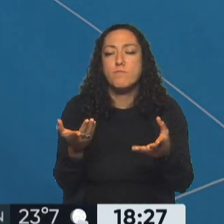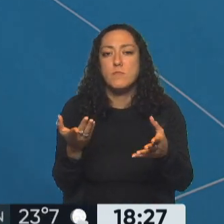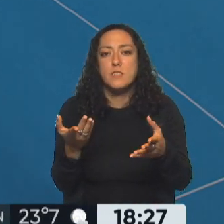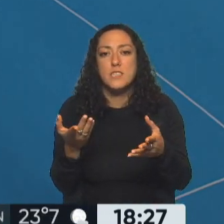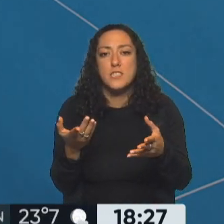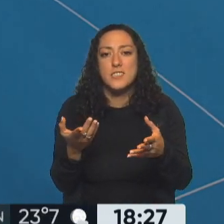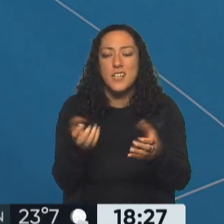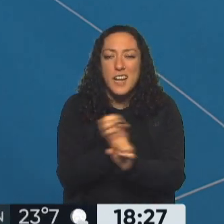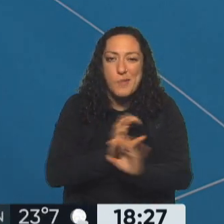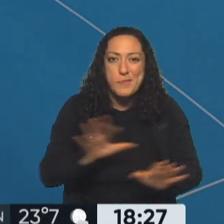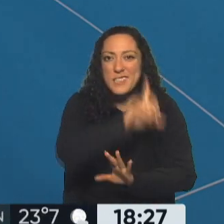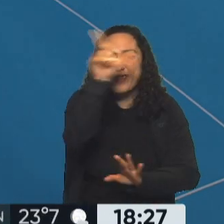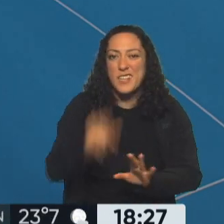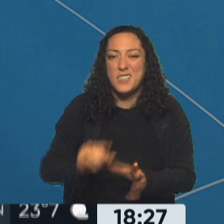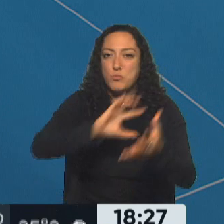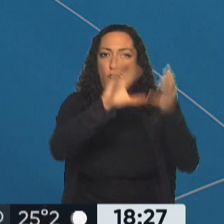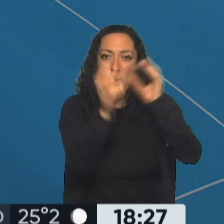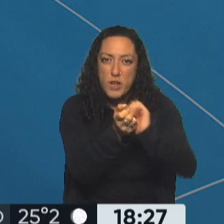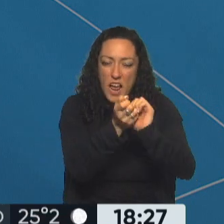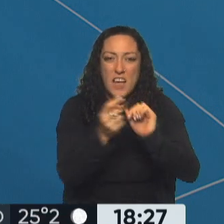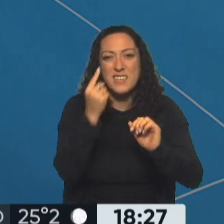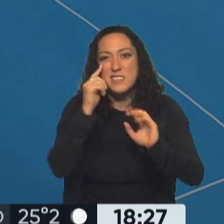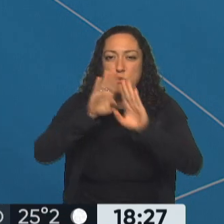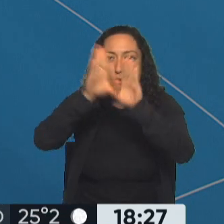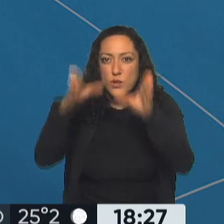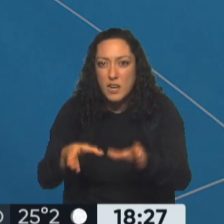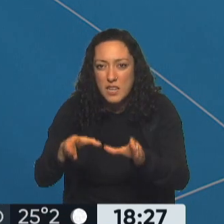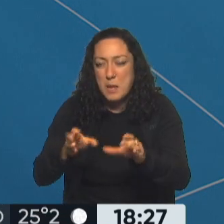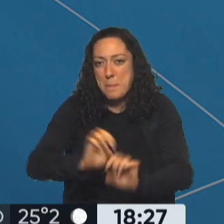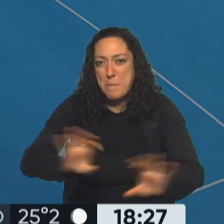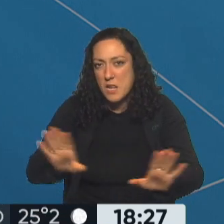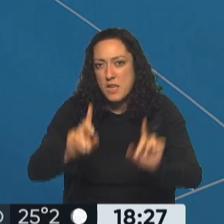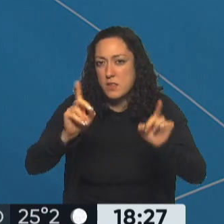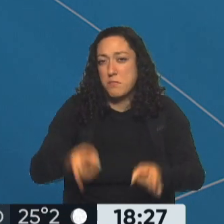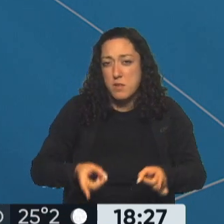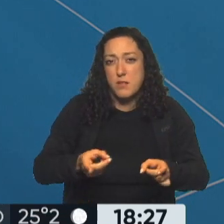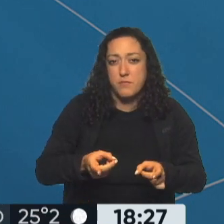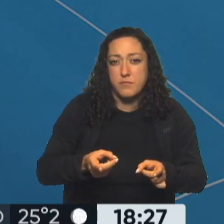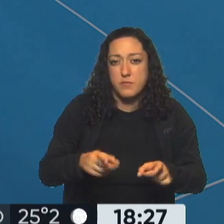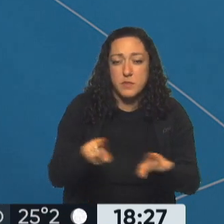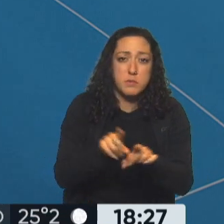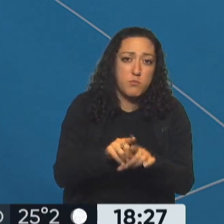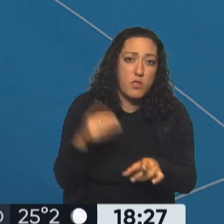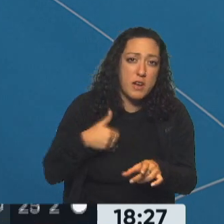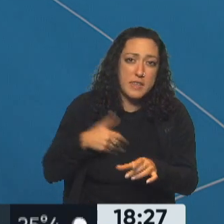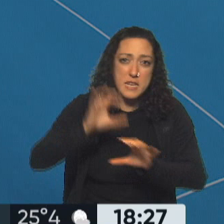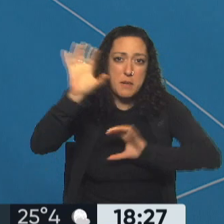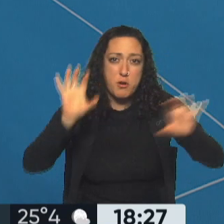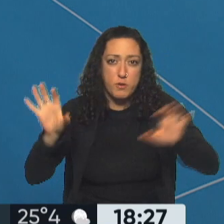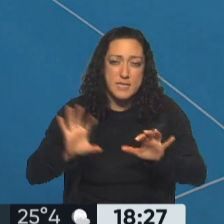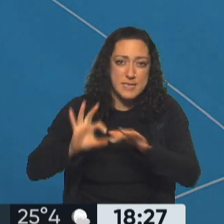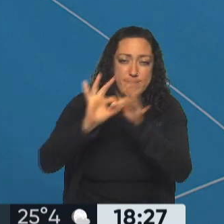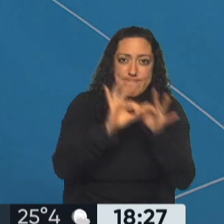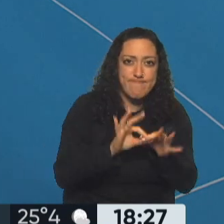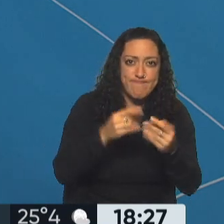Afectando gravemente el federalismo, la institucionalidad y la república en la Argentina y en las provincias argentinas. Esa es